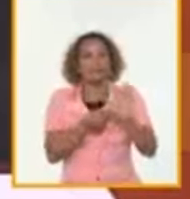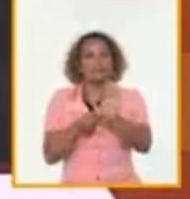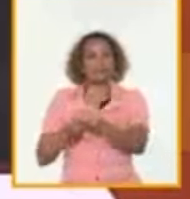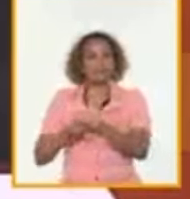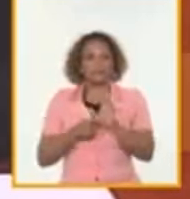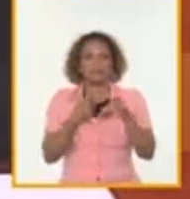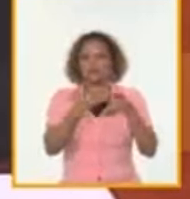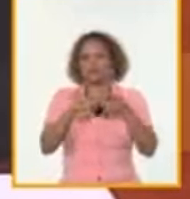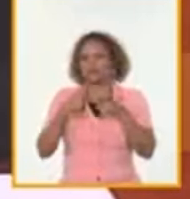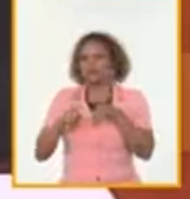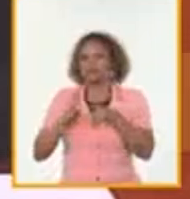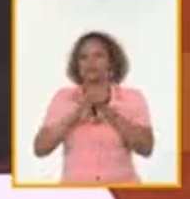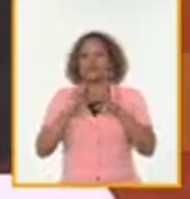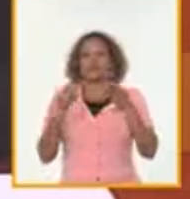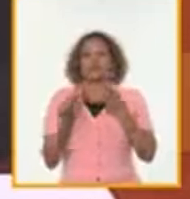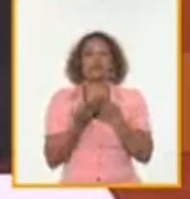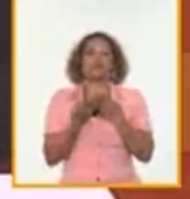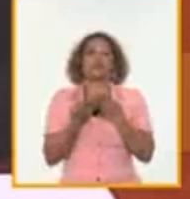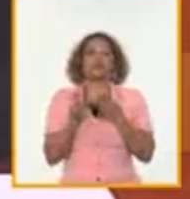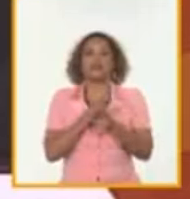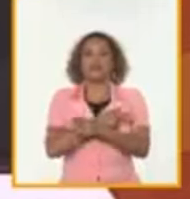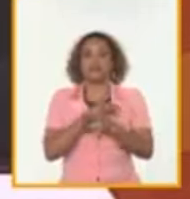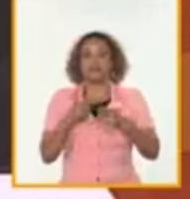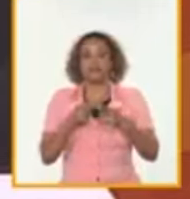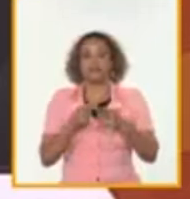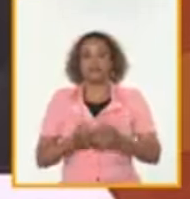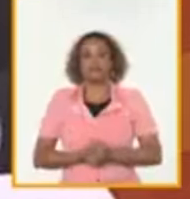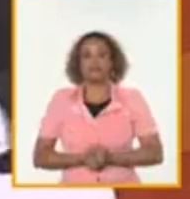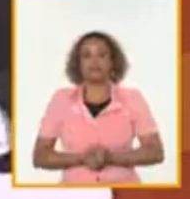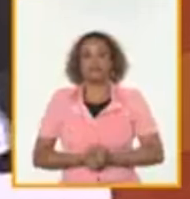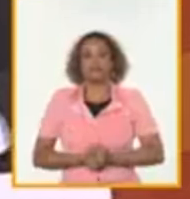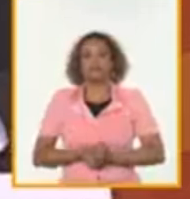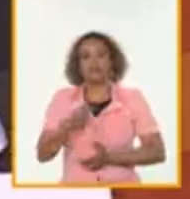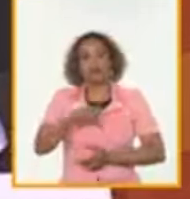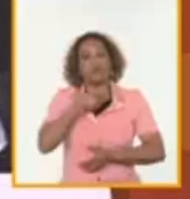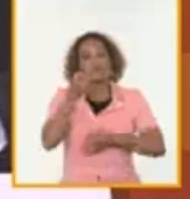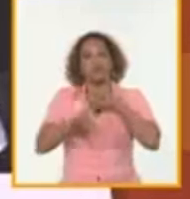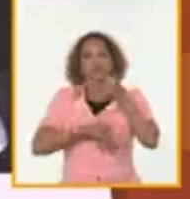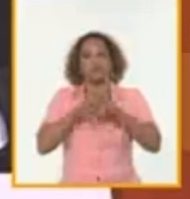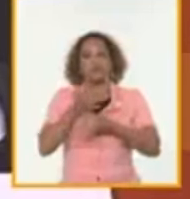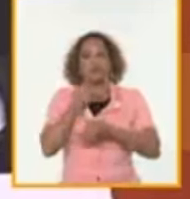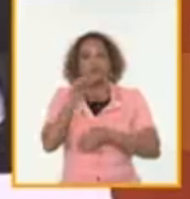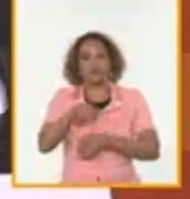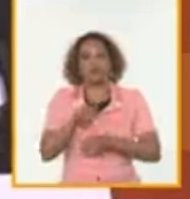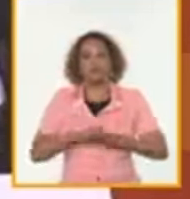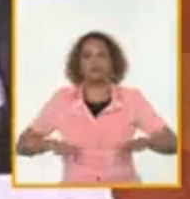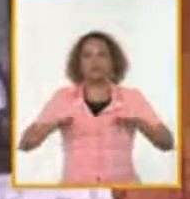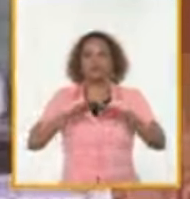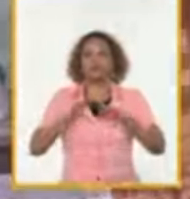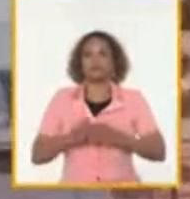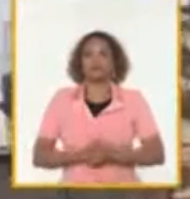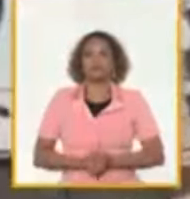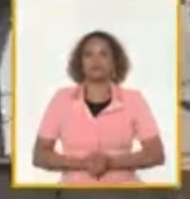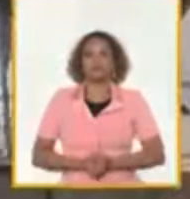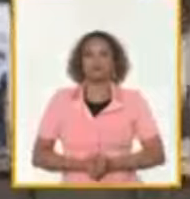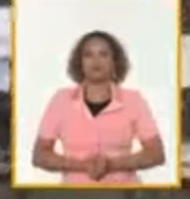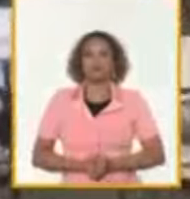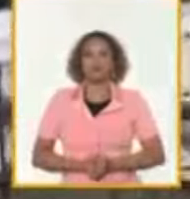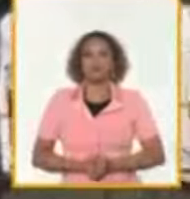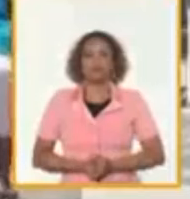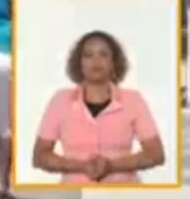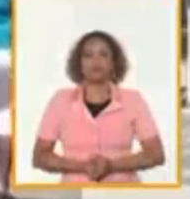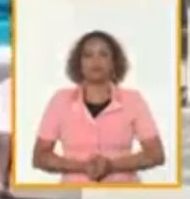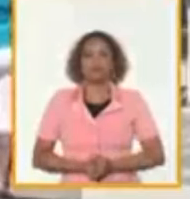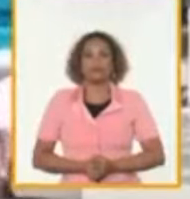también retos que vencer de cara al futuro sobre eso estaremos hablando en nuestra mesa redonda un